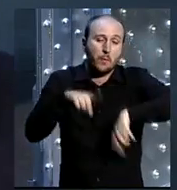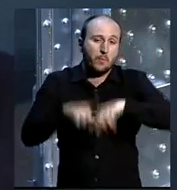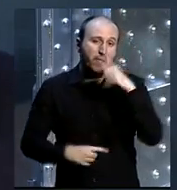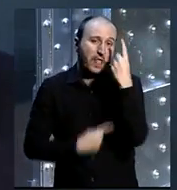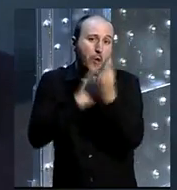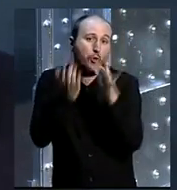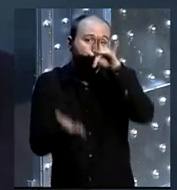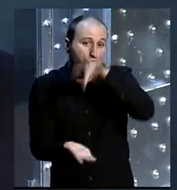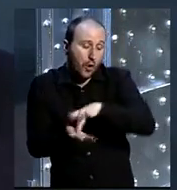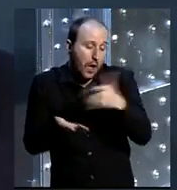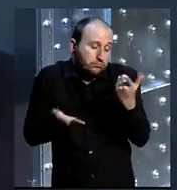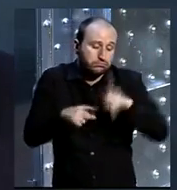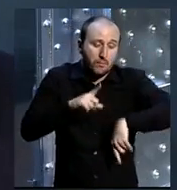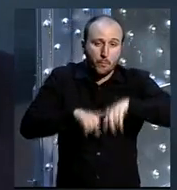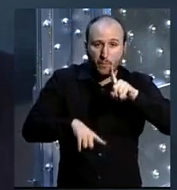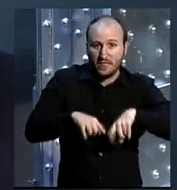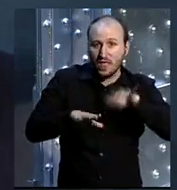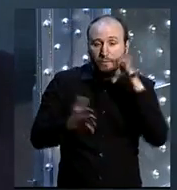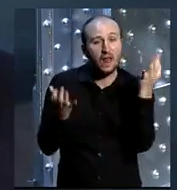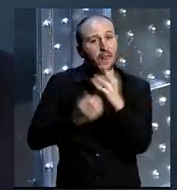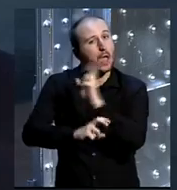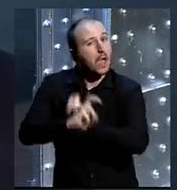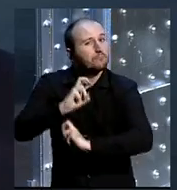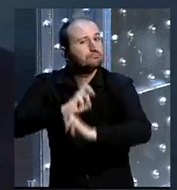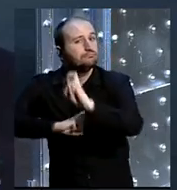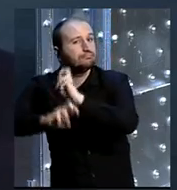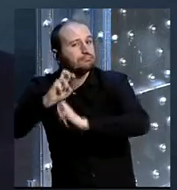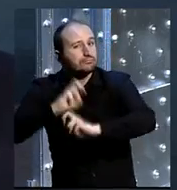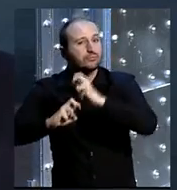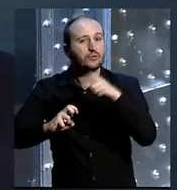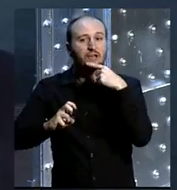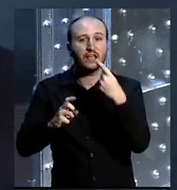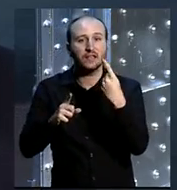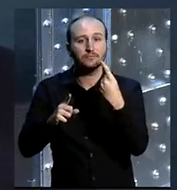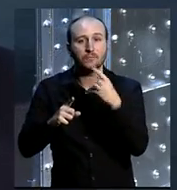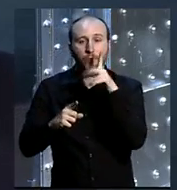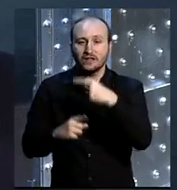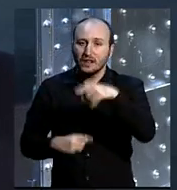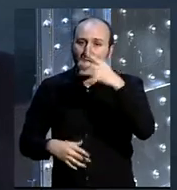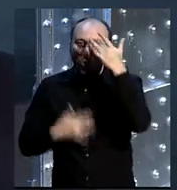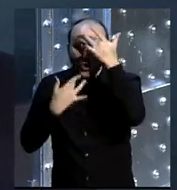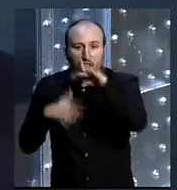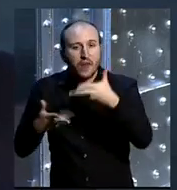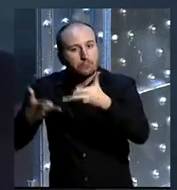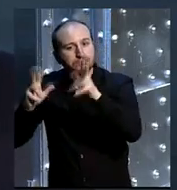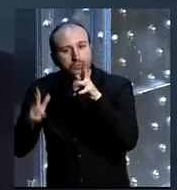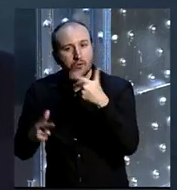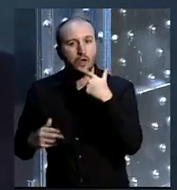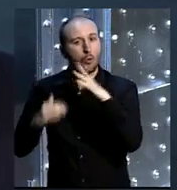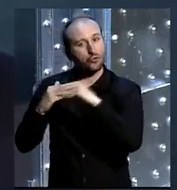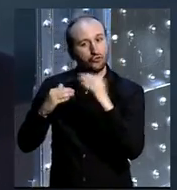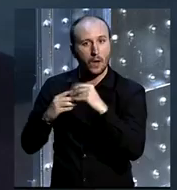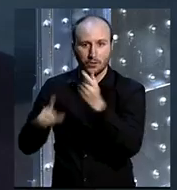no. Y lo que hay que buscar es cómo obtener esa confianza del usuario de manera que, eso sí, que